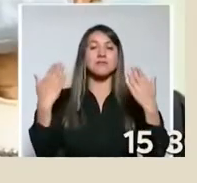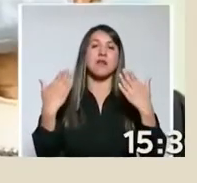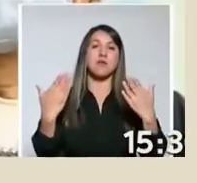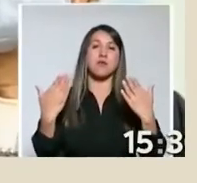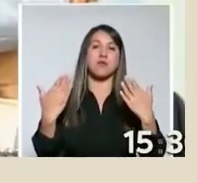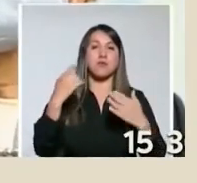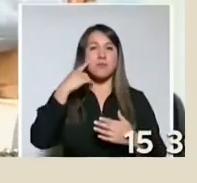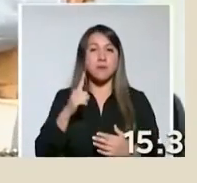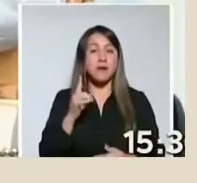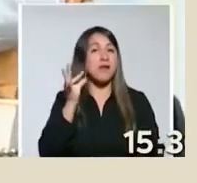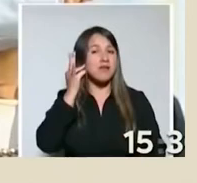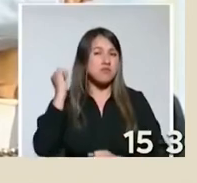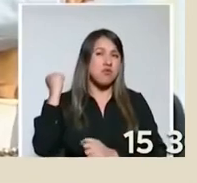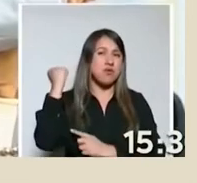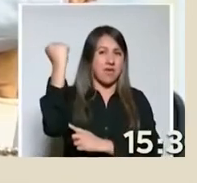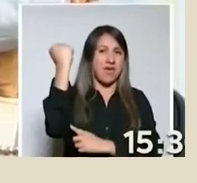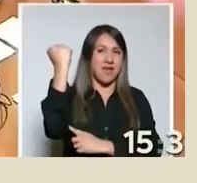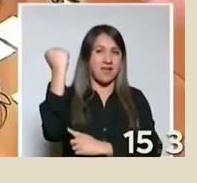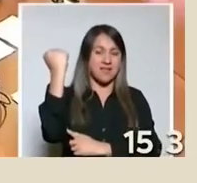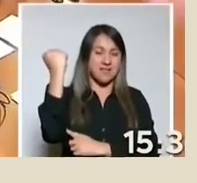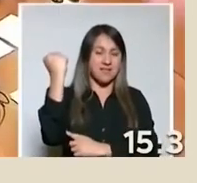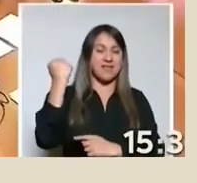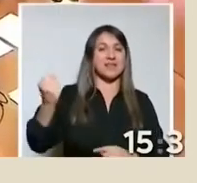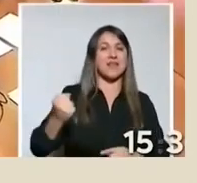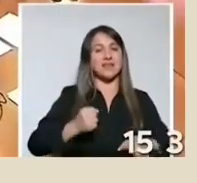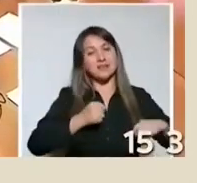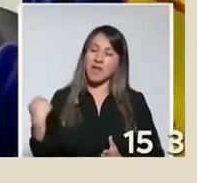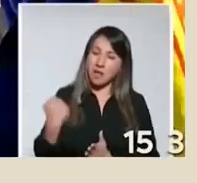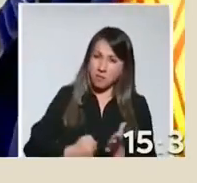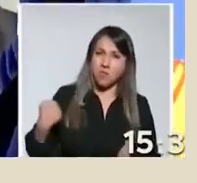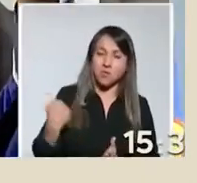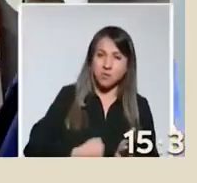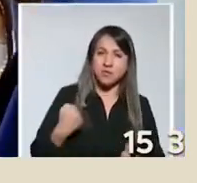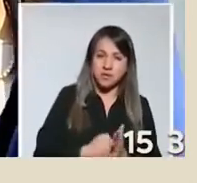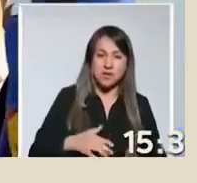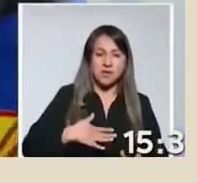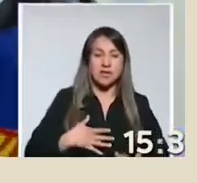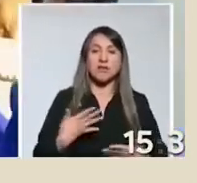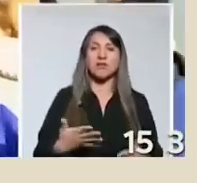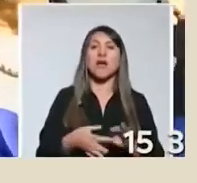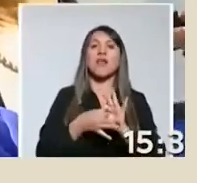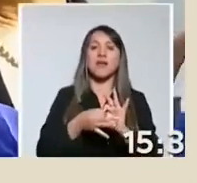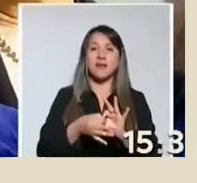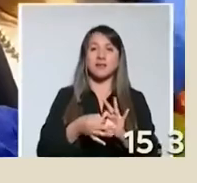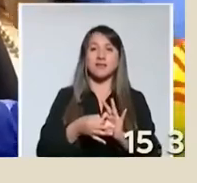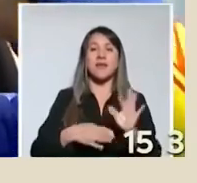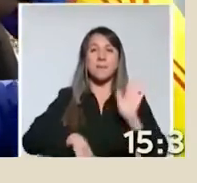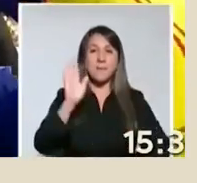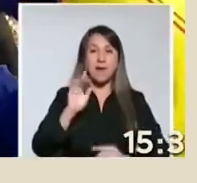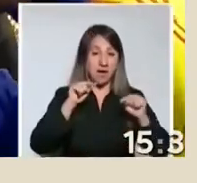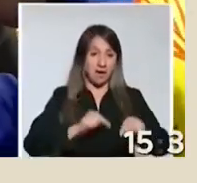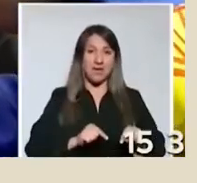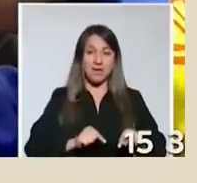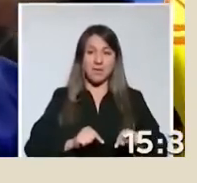porque el proceso democrático en Argentina fue muy distinto Claro, exactamente, mira, el proceso de eso fue un